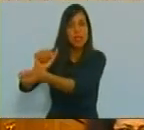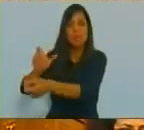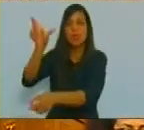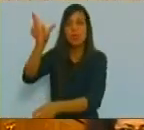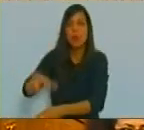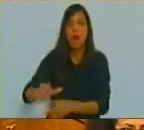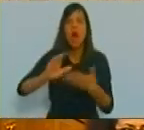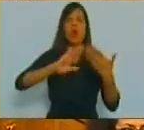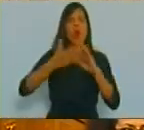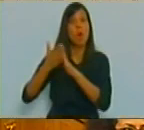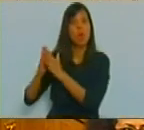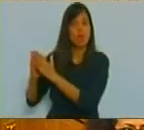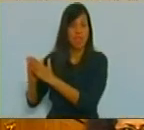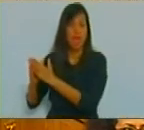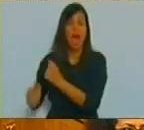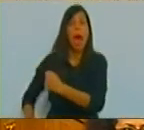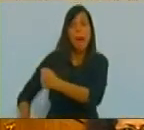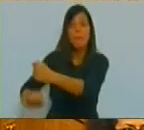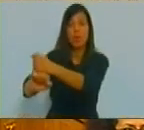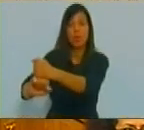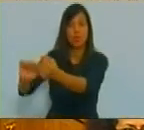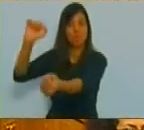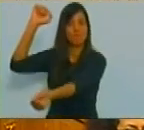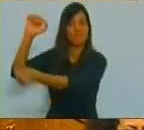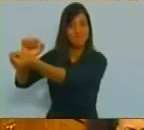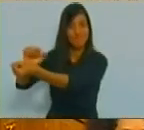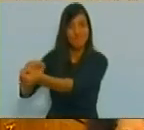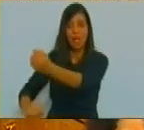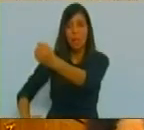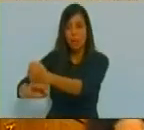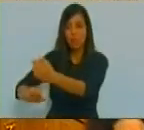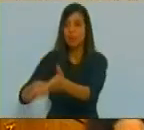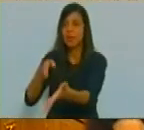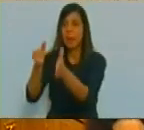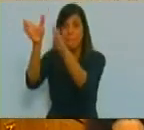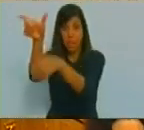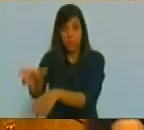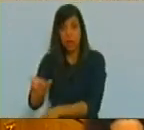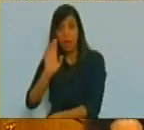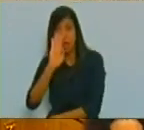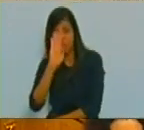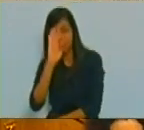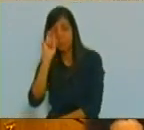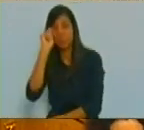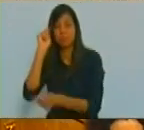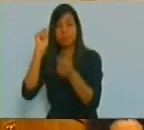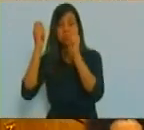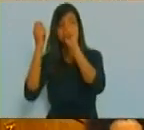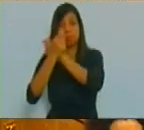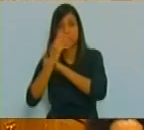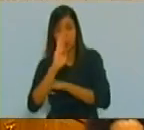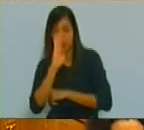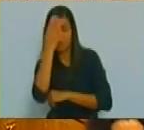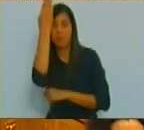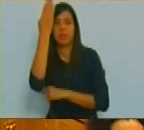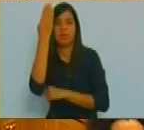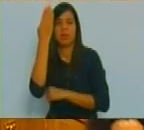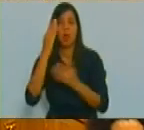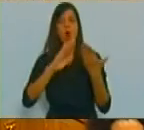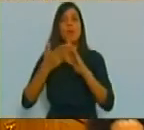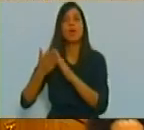donde se integra además a la al al común recuperar este tejido social